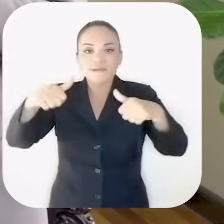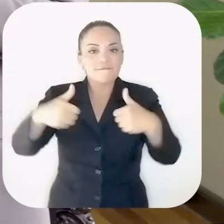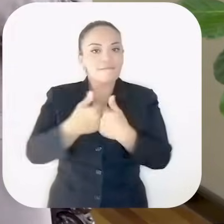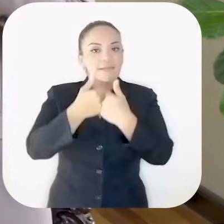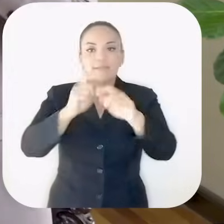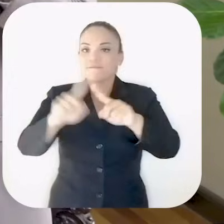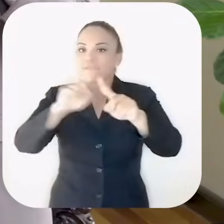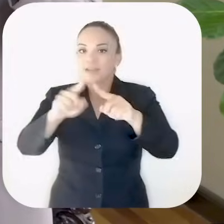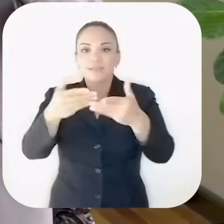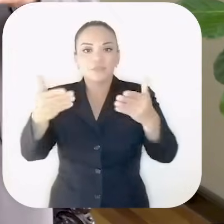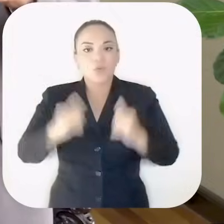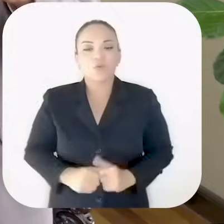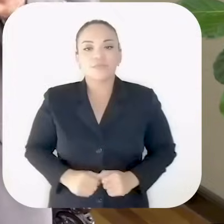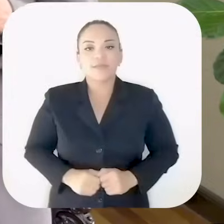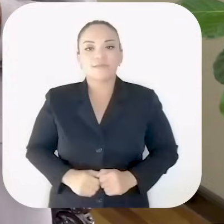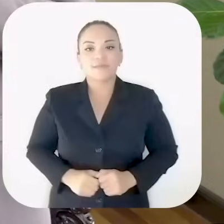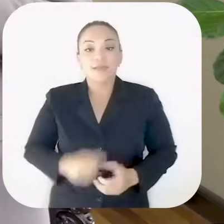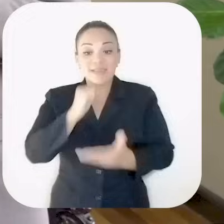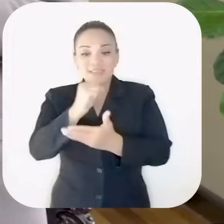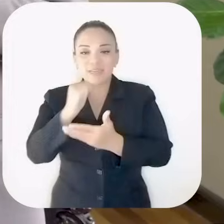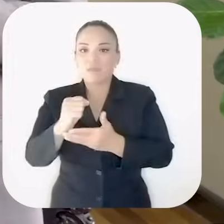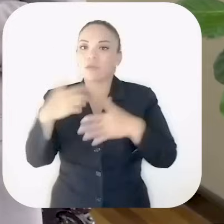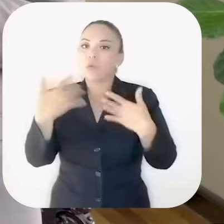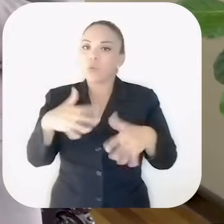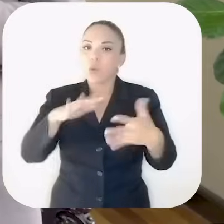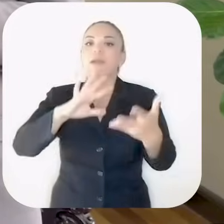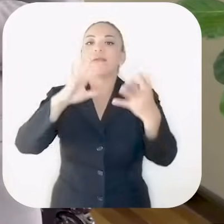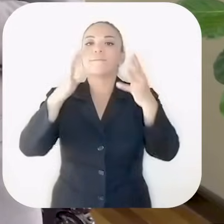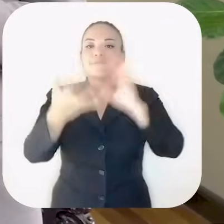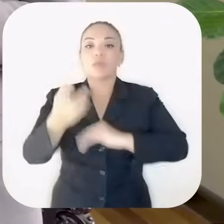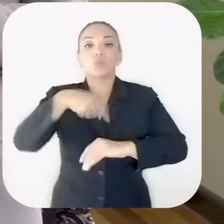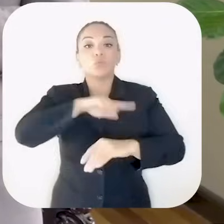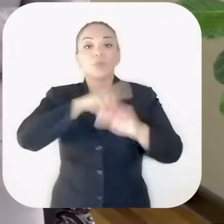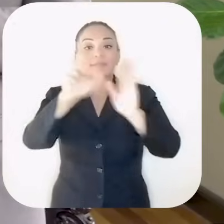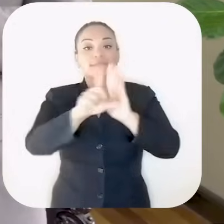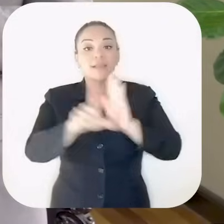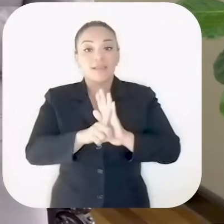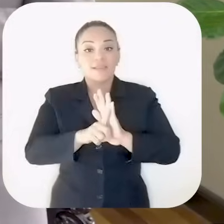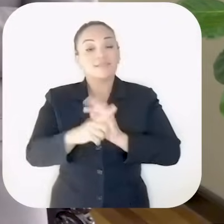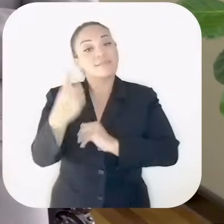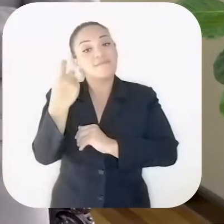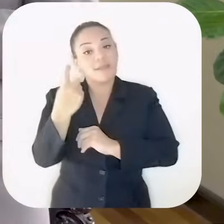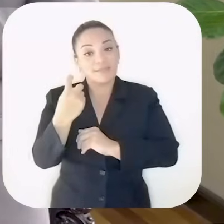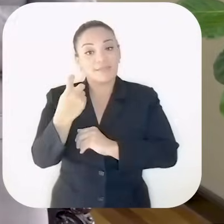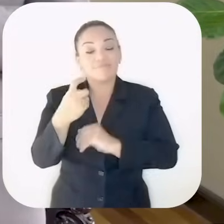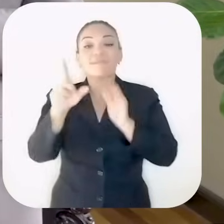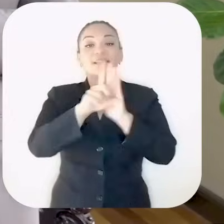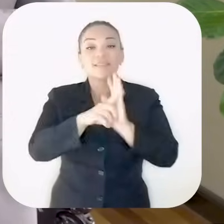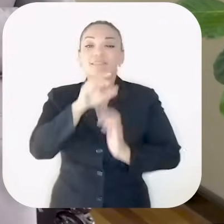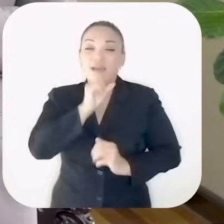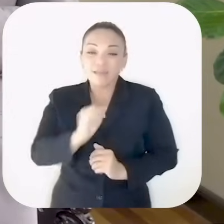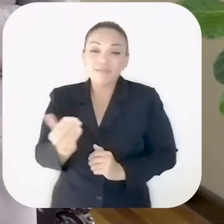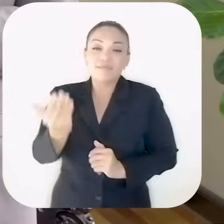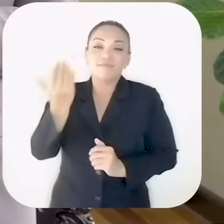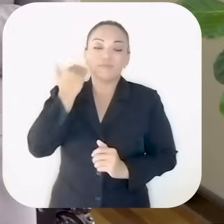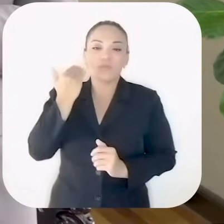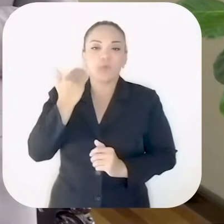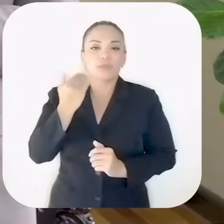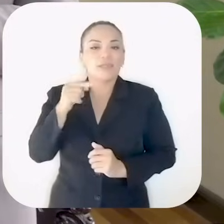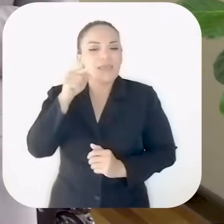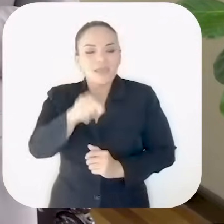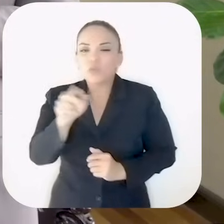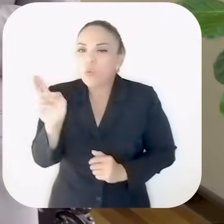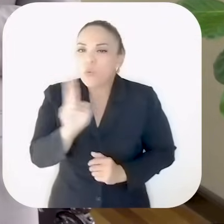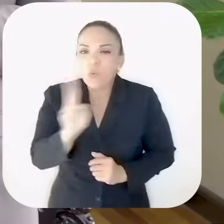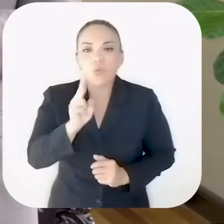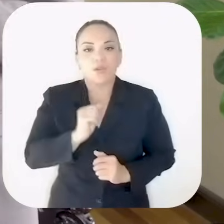porque el crimen ha evolucionado y nuestras leyes no lo han hecho al mismo paso. Estas leyes urgen, señoras y